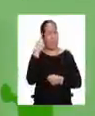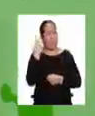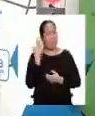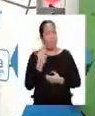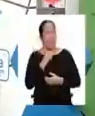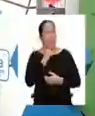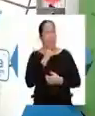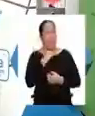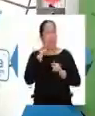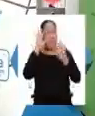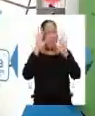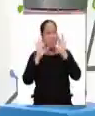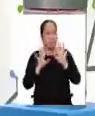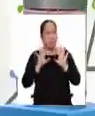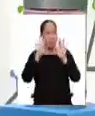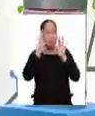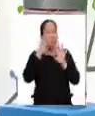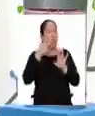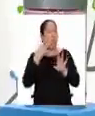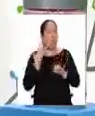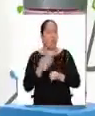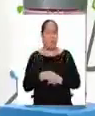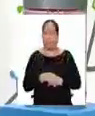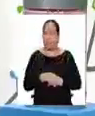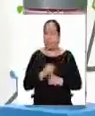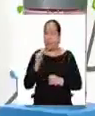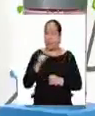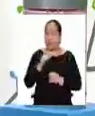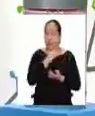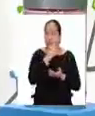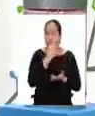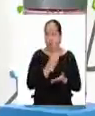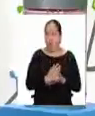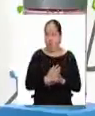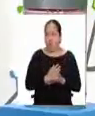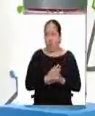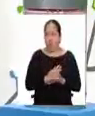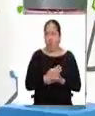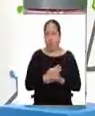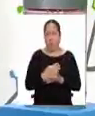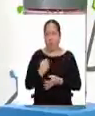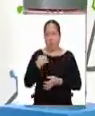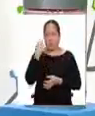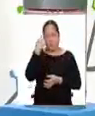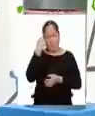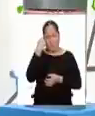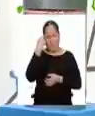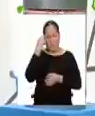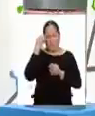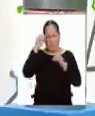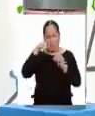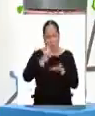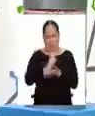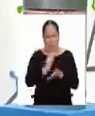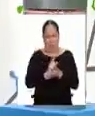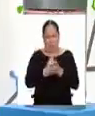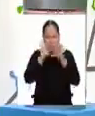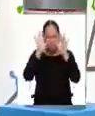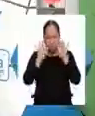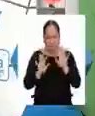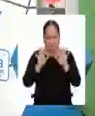a nevar. Bueno, eso nunca ha pasado y no creo que caiga nieve en Lima, eso sería casi